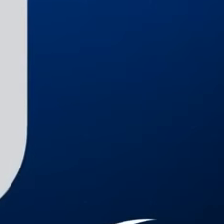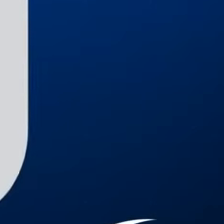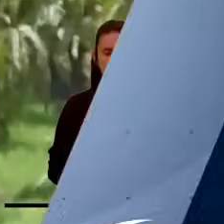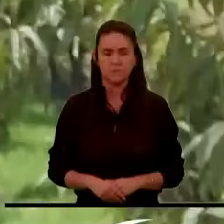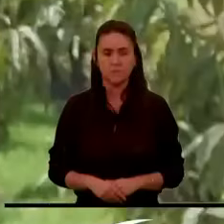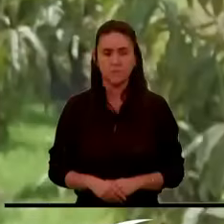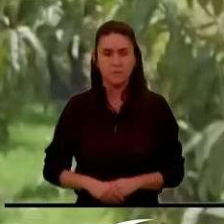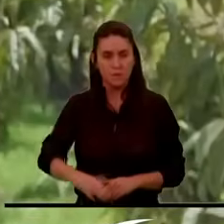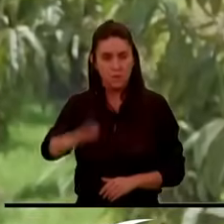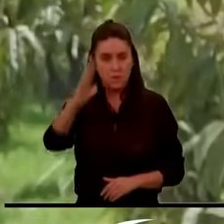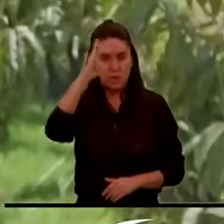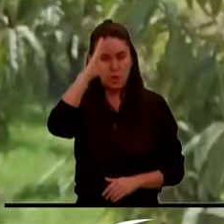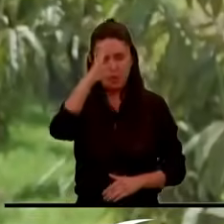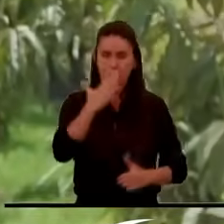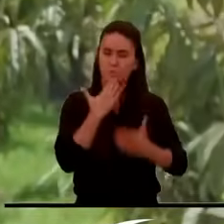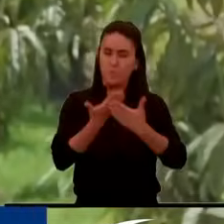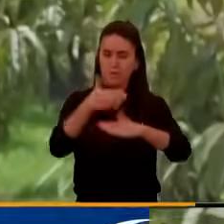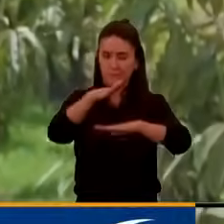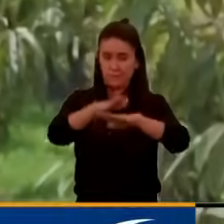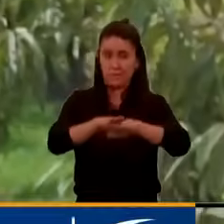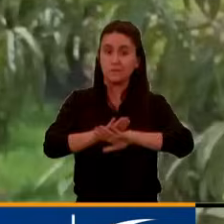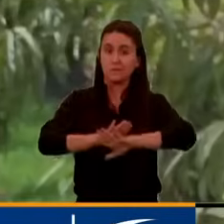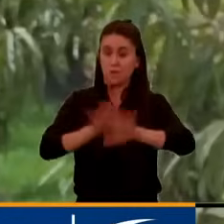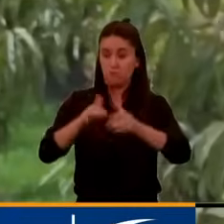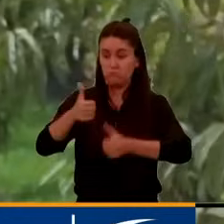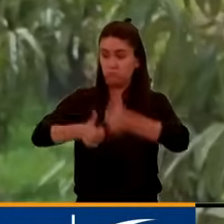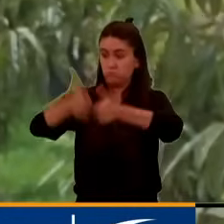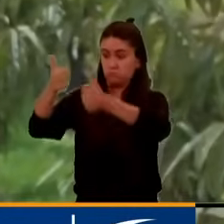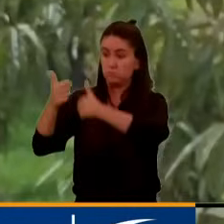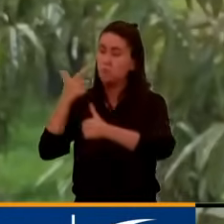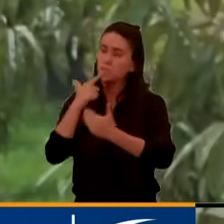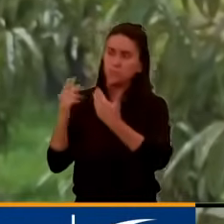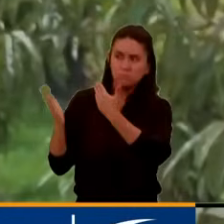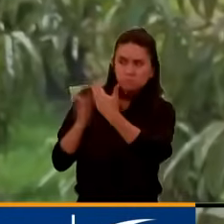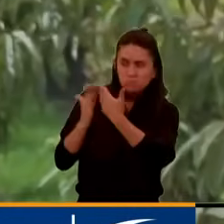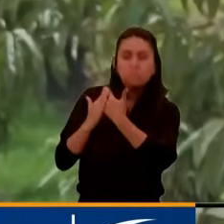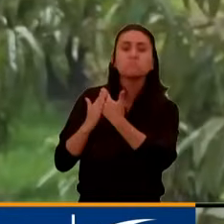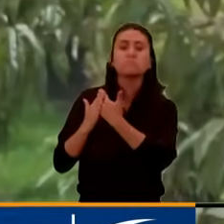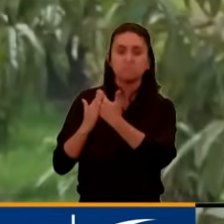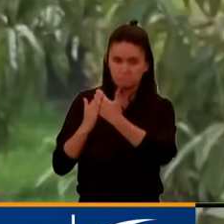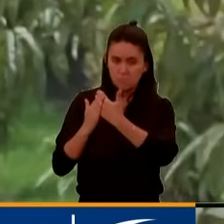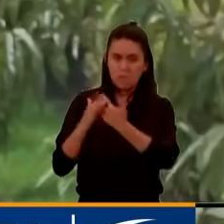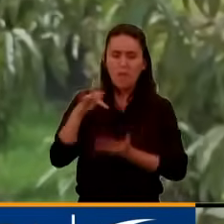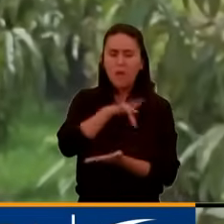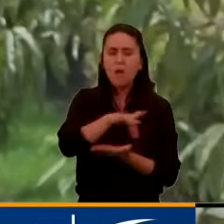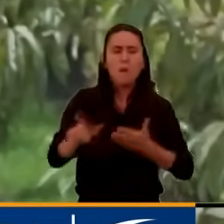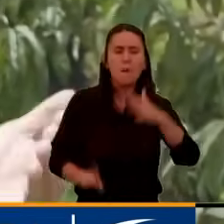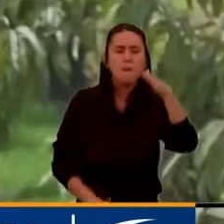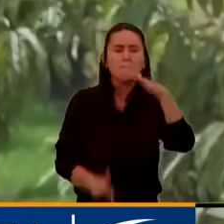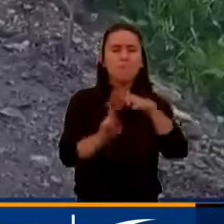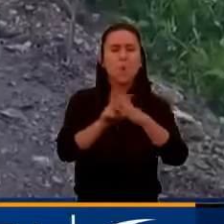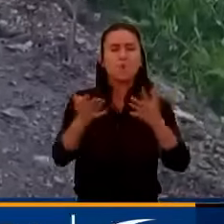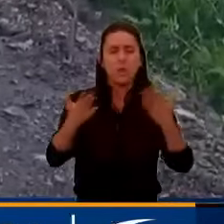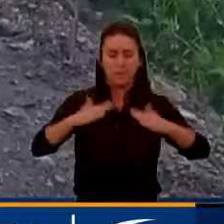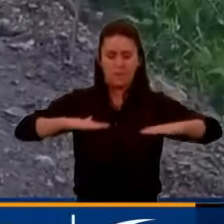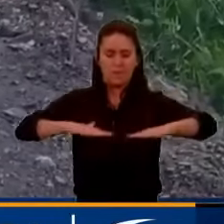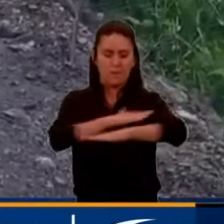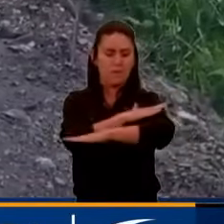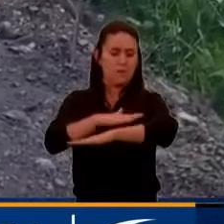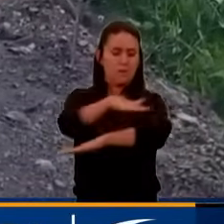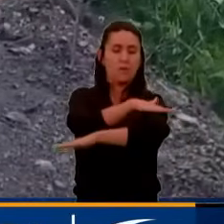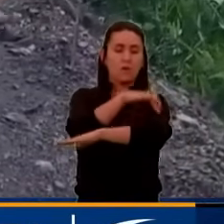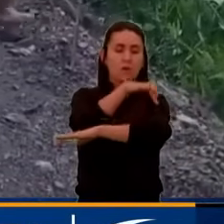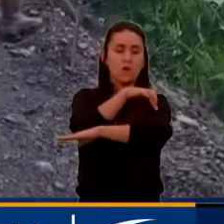Hola, buenas tardes. Han dicho las autoridades que esta emergencia se registró en medio de la vía Otanche-Puerto